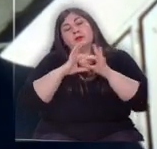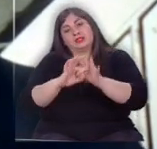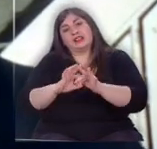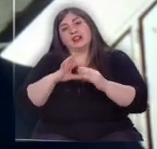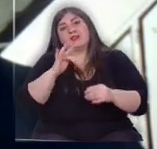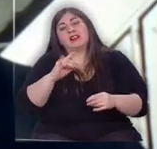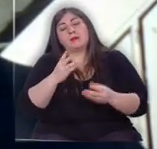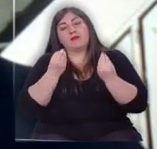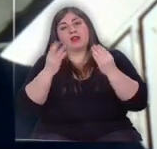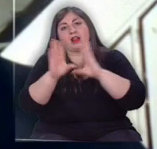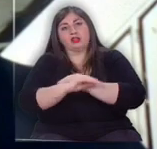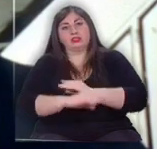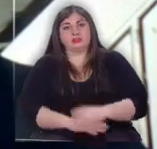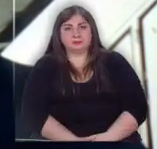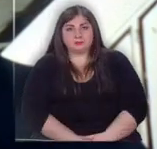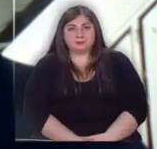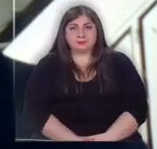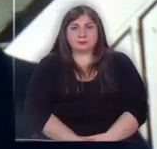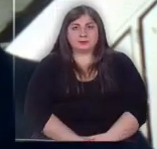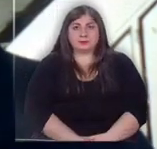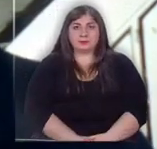gracias. Buenas noches.